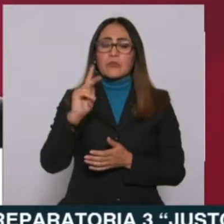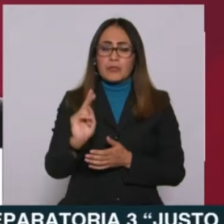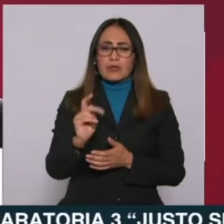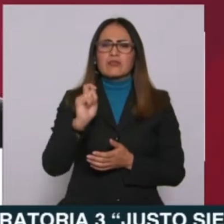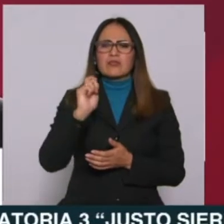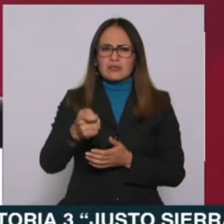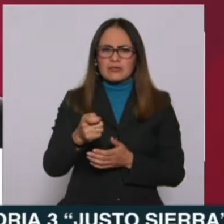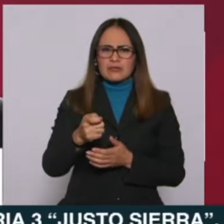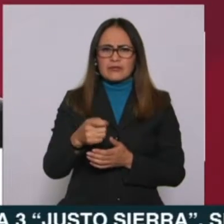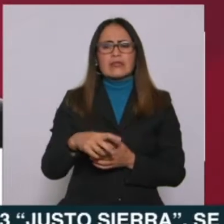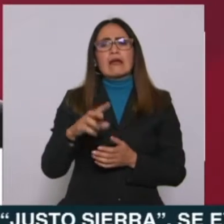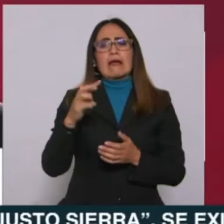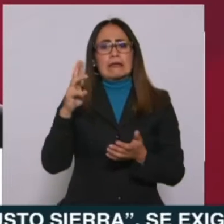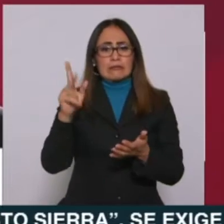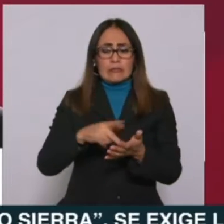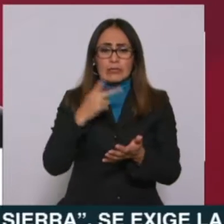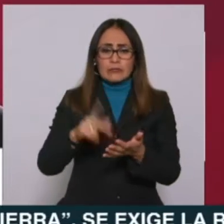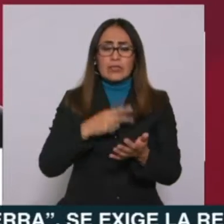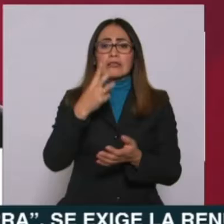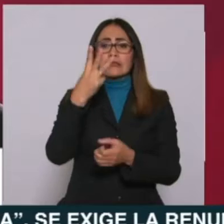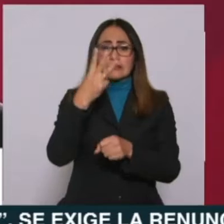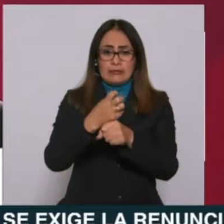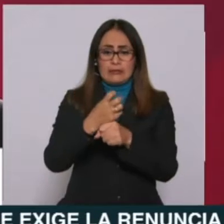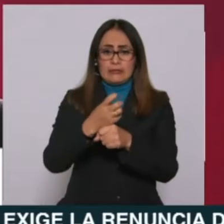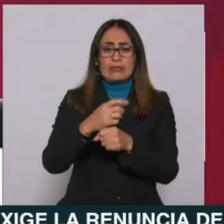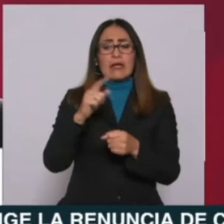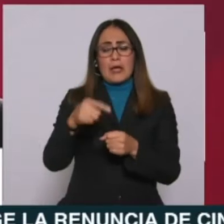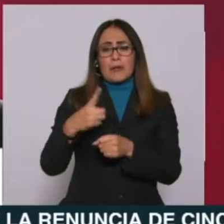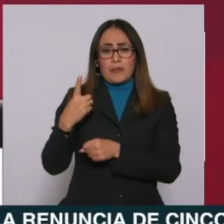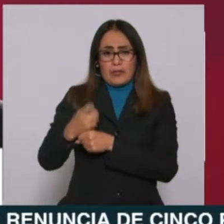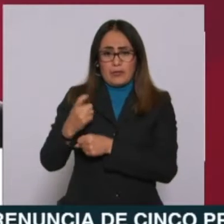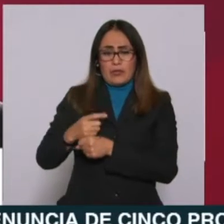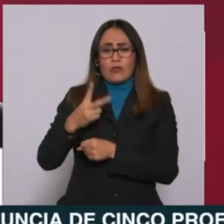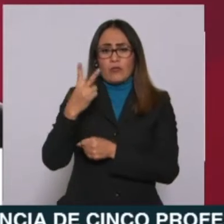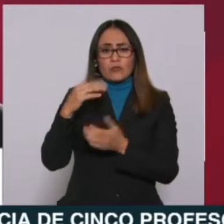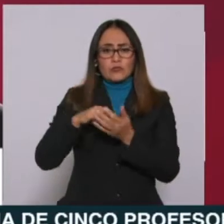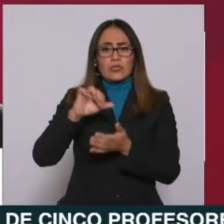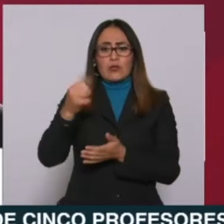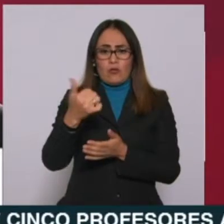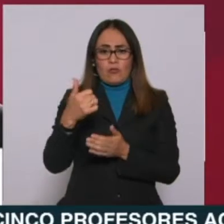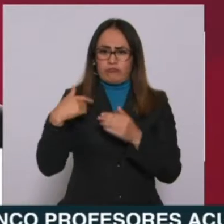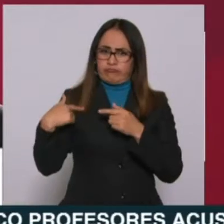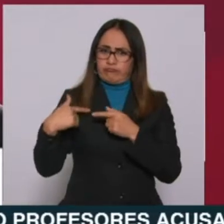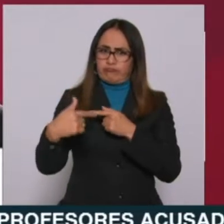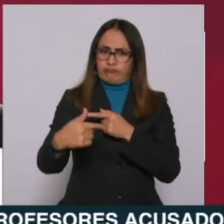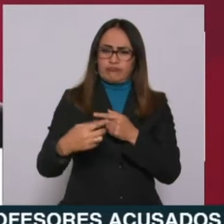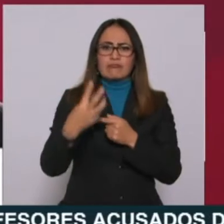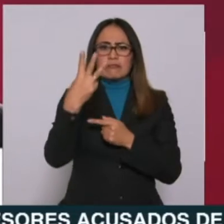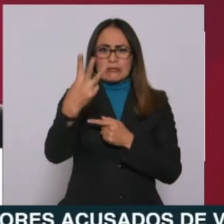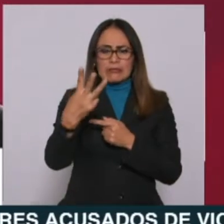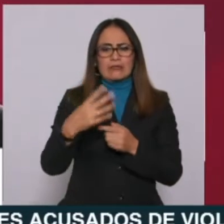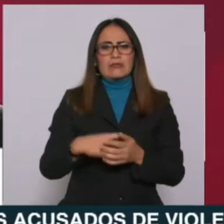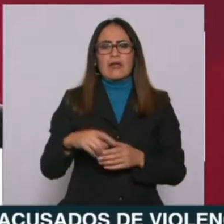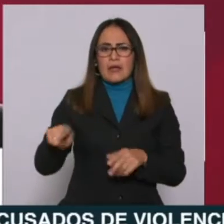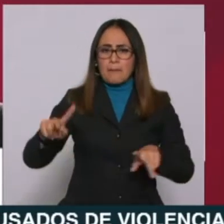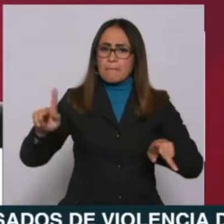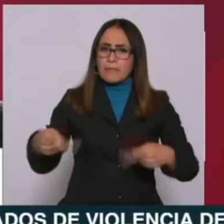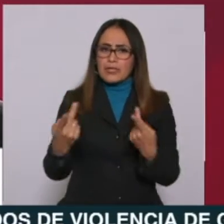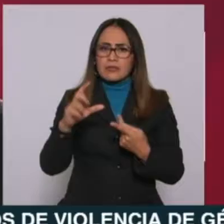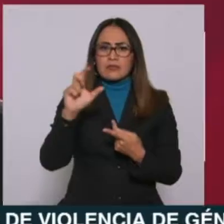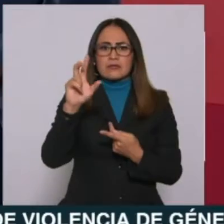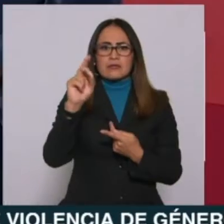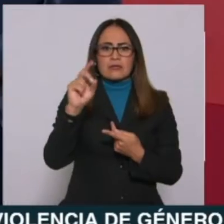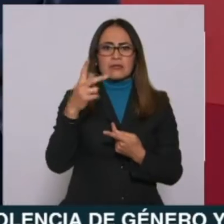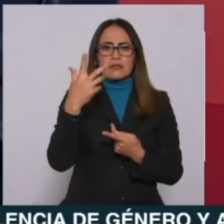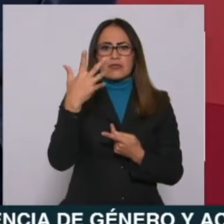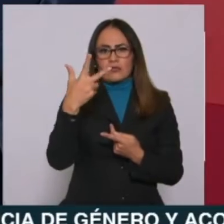representa ya el triple de la primera edición que fue en 2011, en la que se tuvieron ventas por